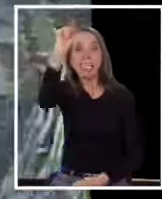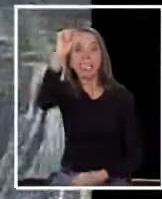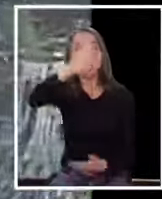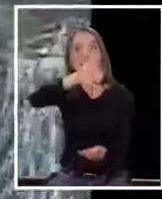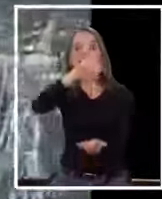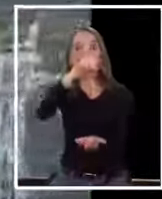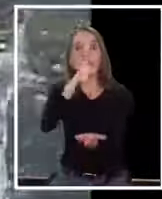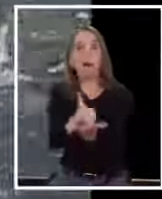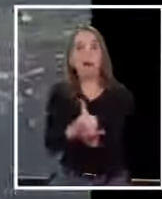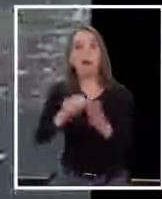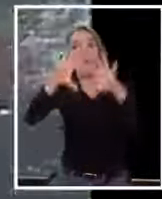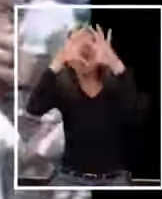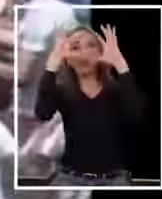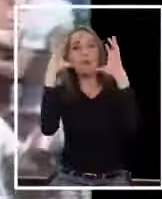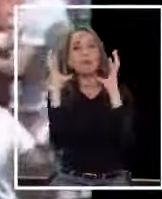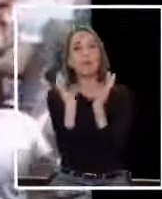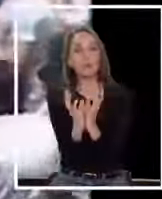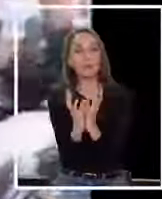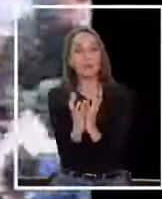Argentina campeón del mundo.